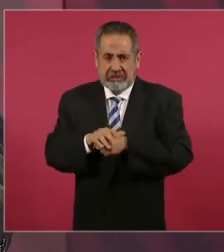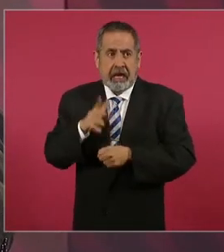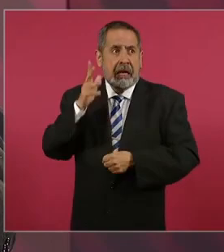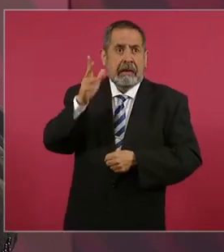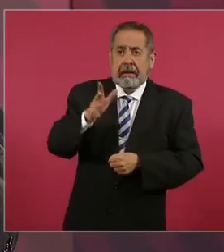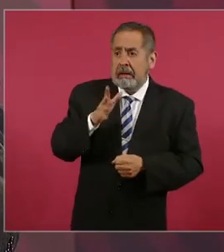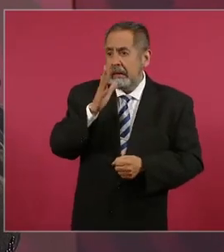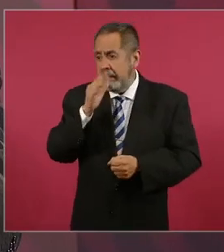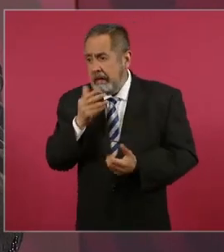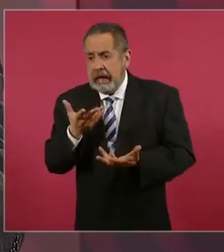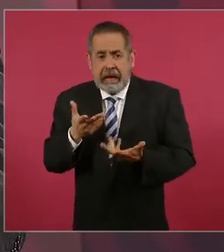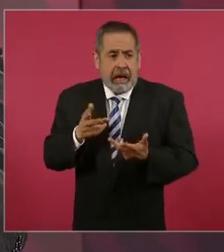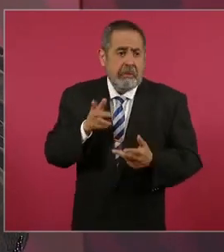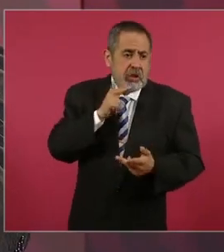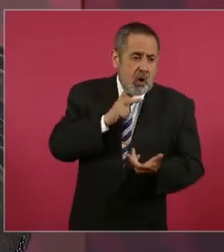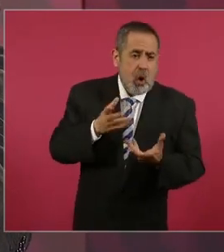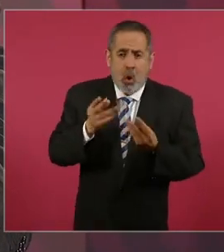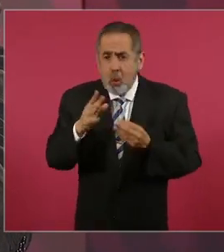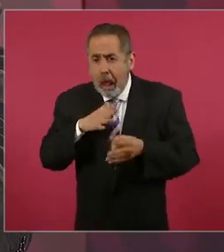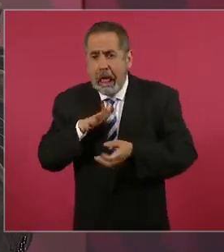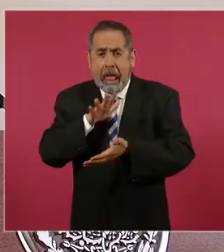padecer de falta de petróleo.